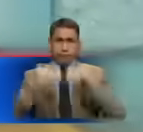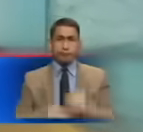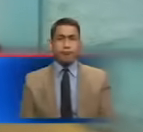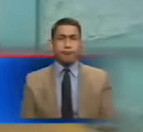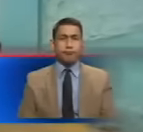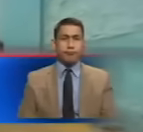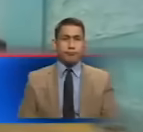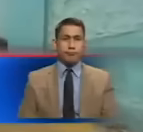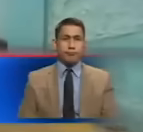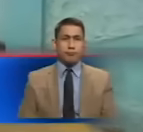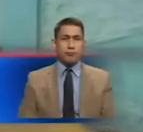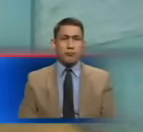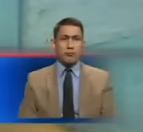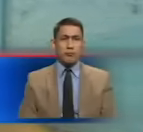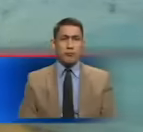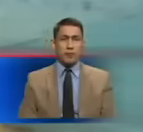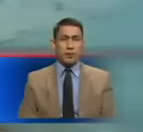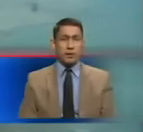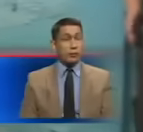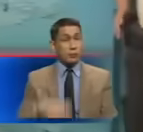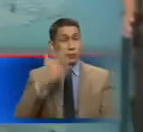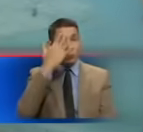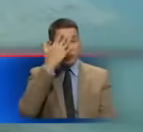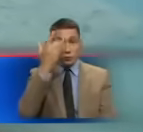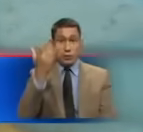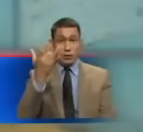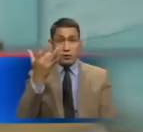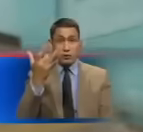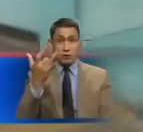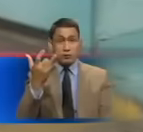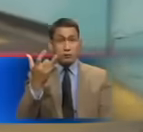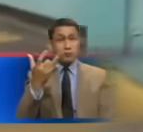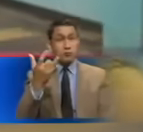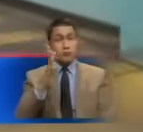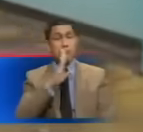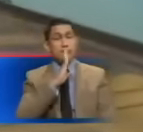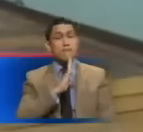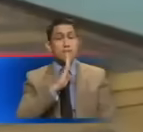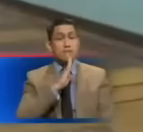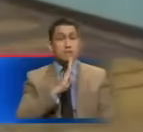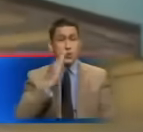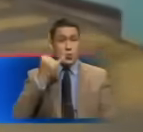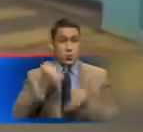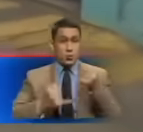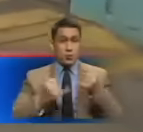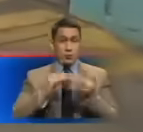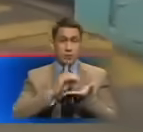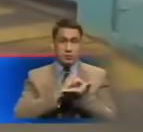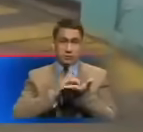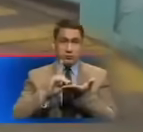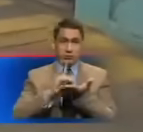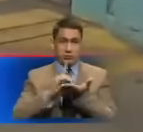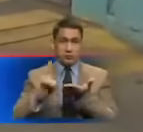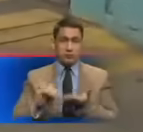clases virtuales para que así retomar con paciencia en estos últimos días, más que todo, lo que están ya culminando en la